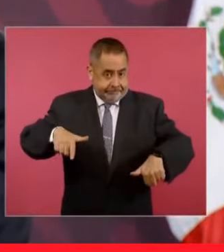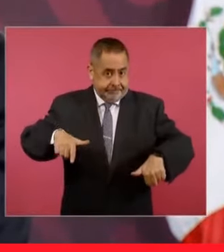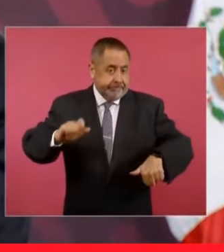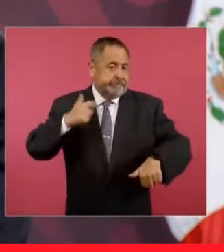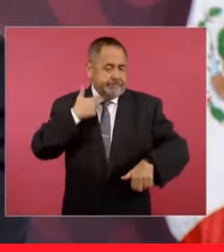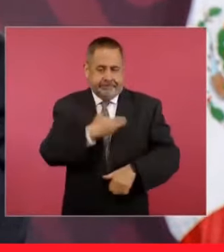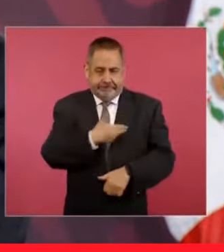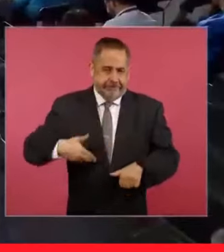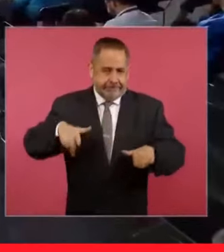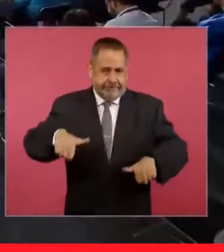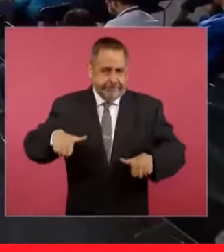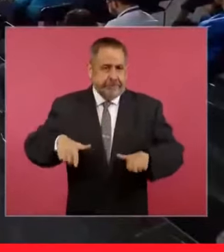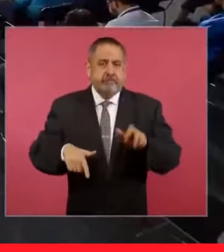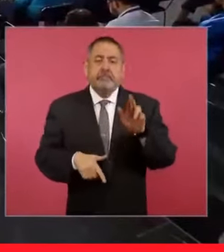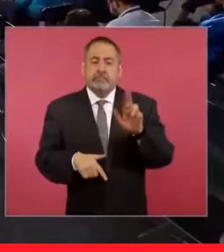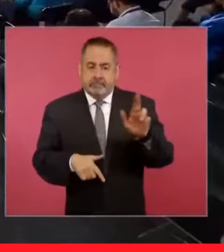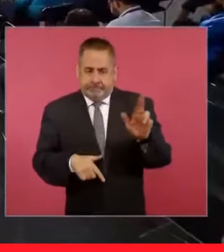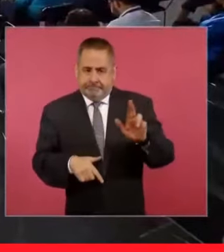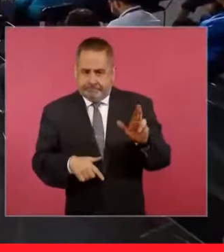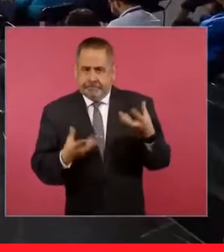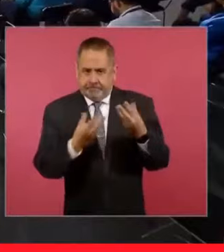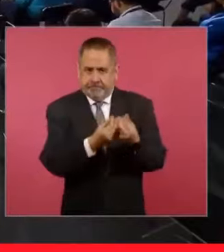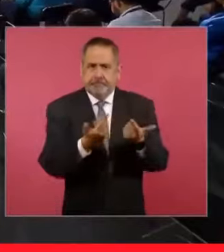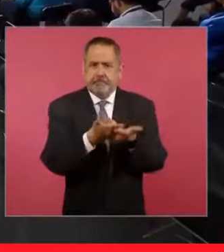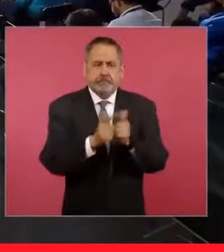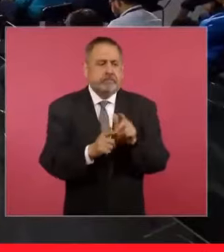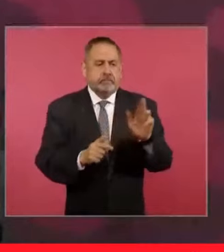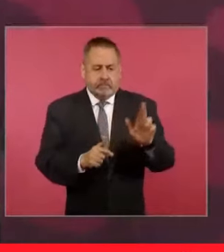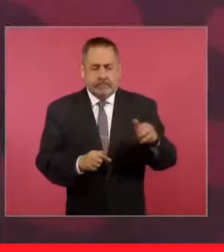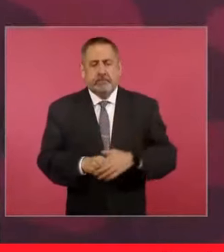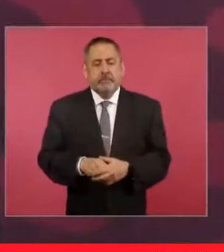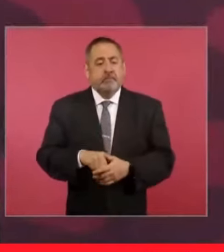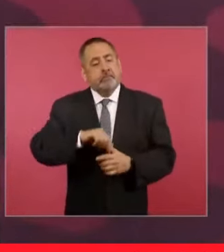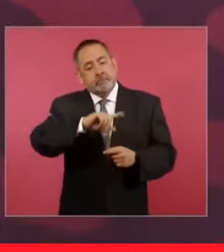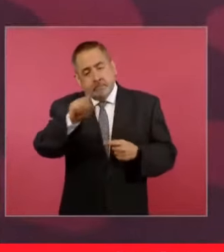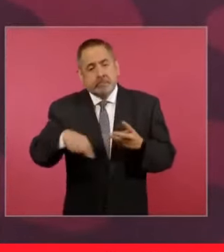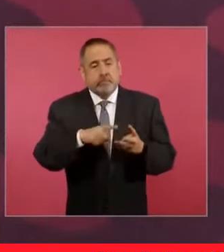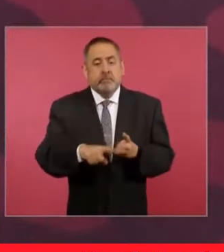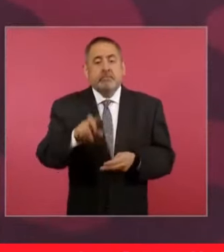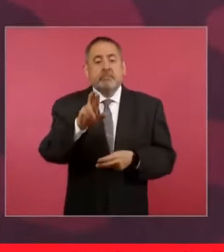Lincoln republicano roosbelt